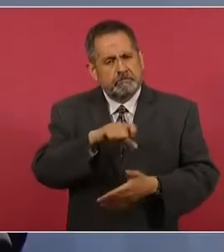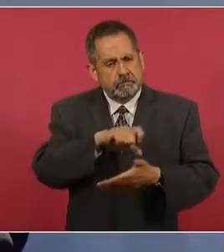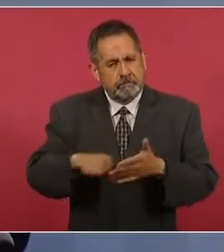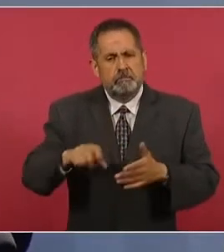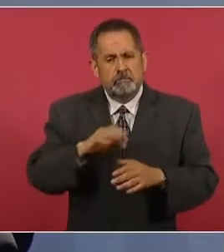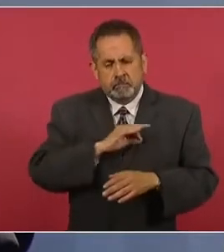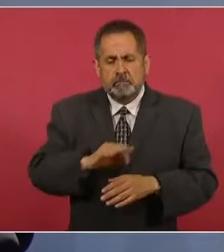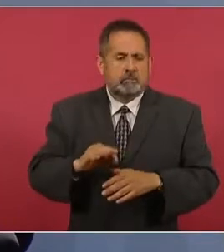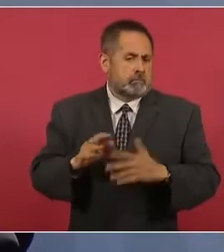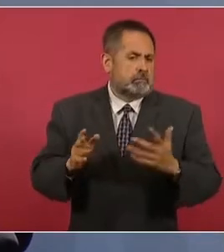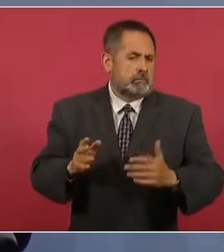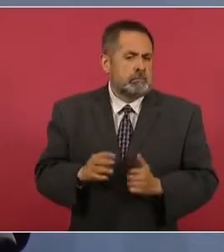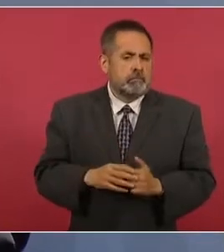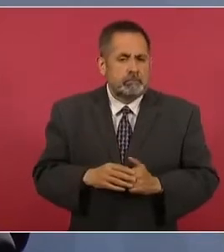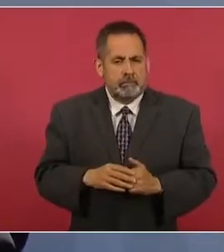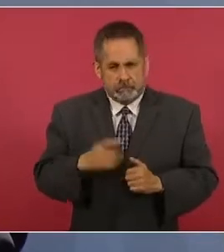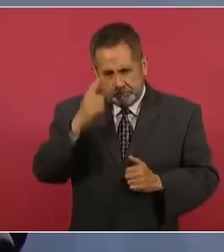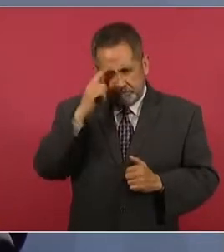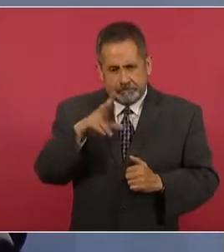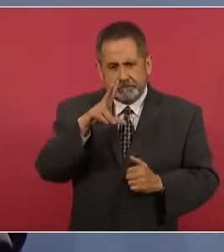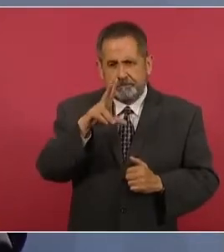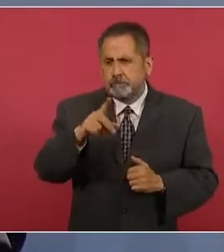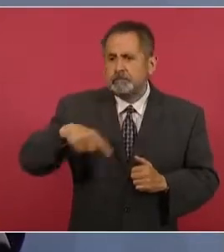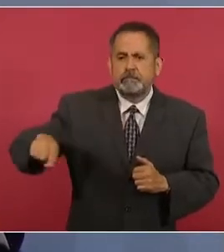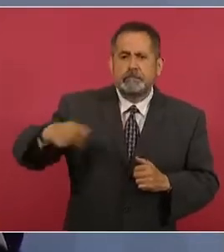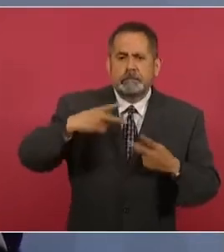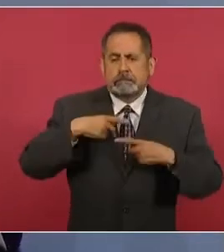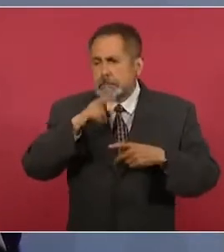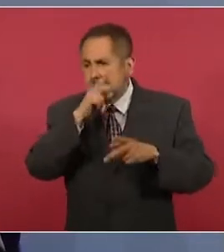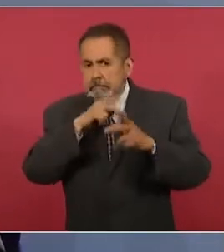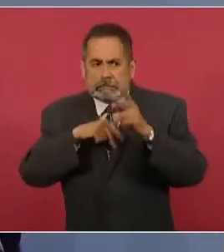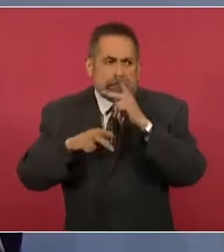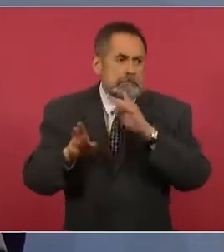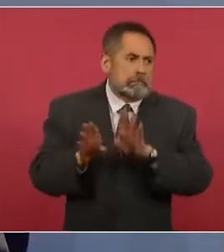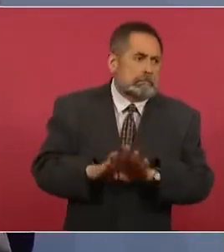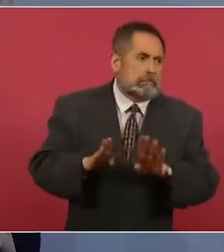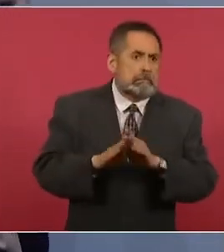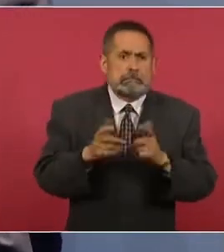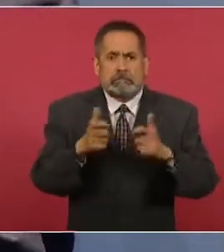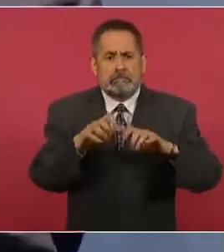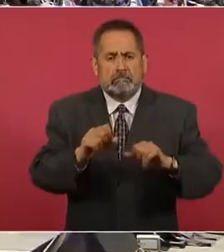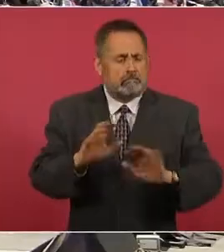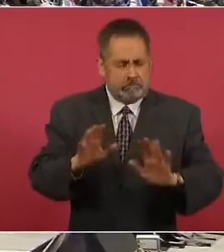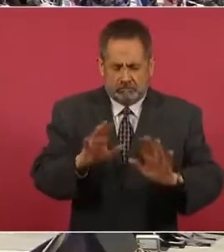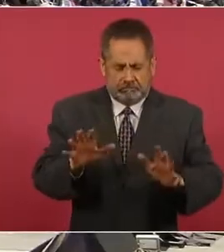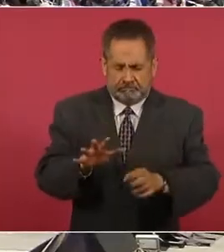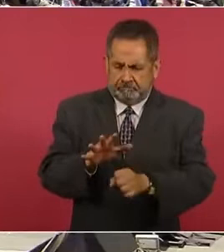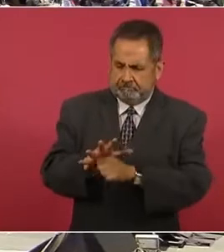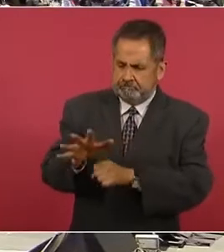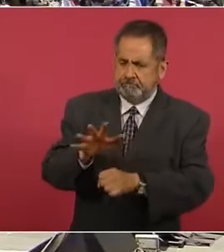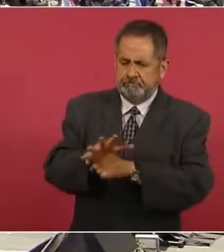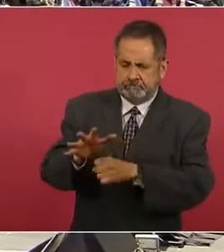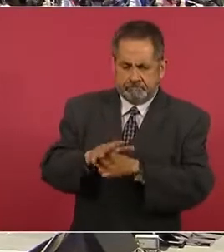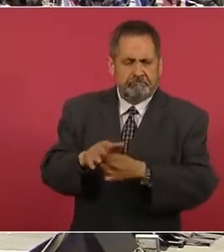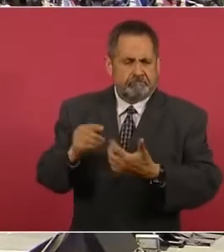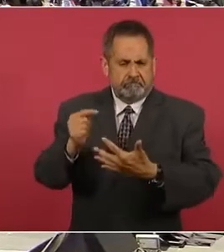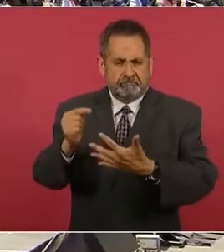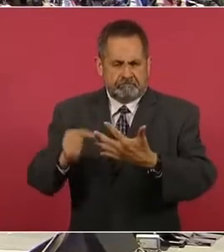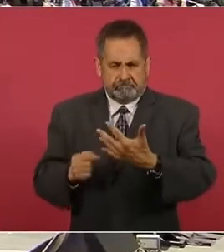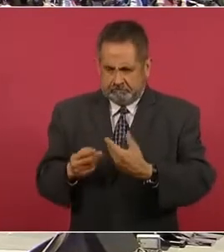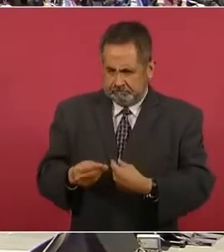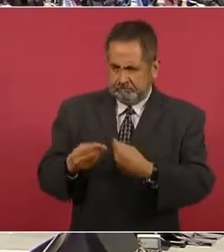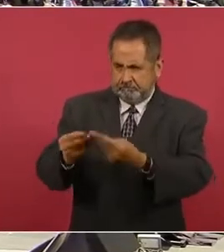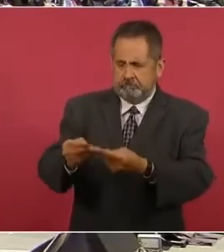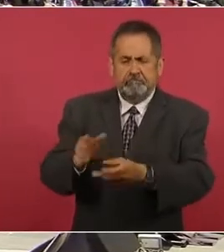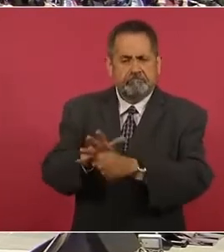no padezca la gente y que puedan tener lo básico, lo fundamental,